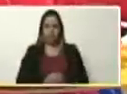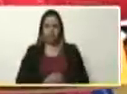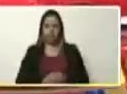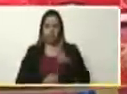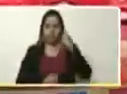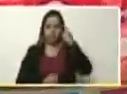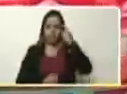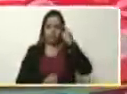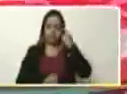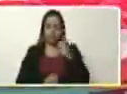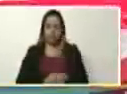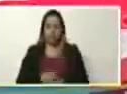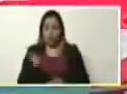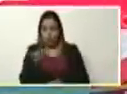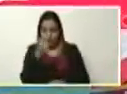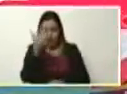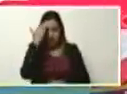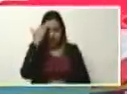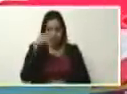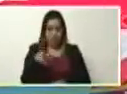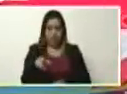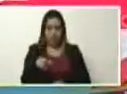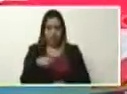¿Ustedes están informados?